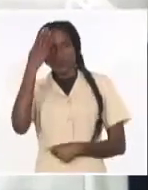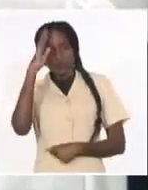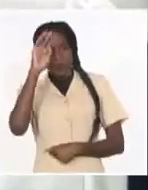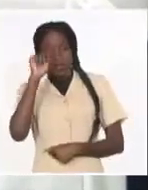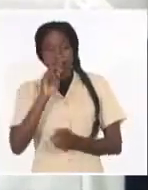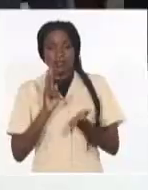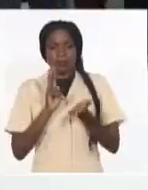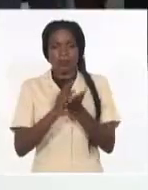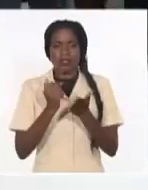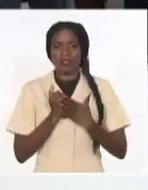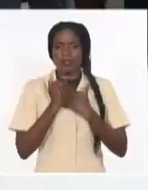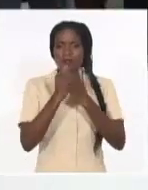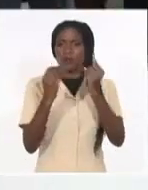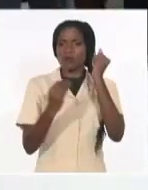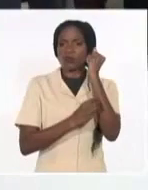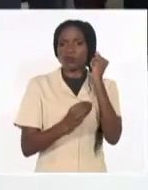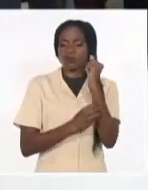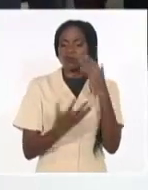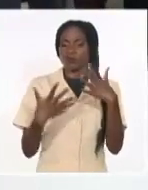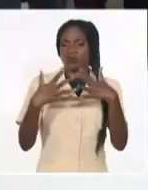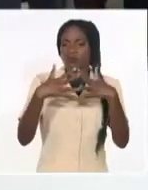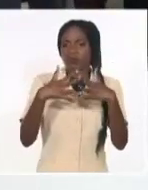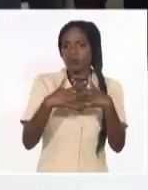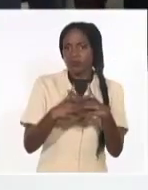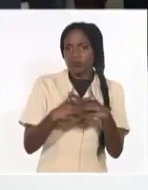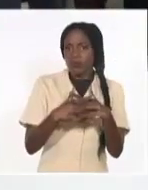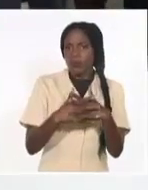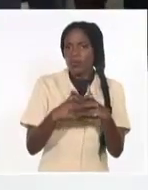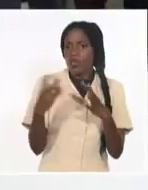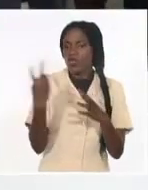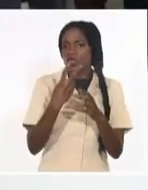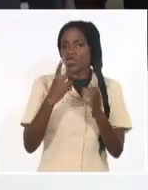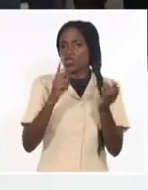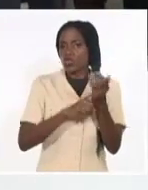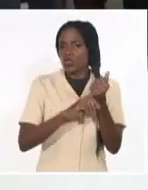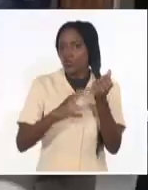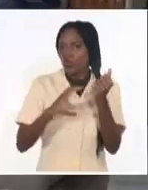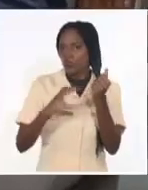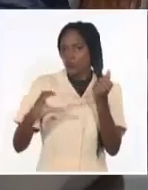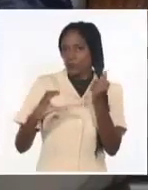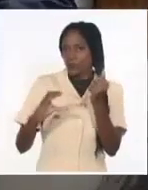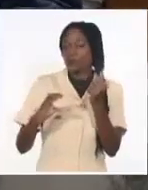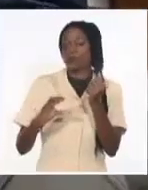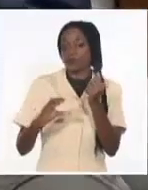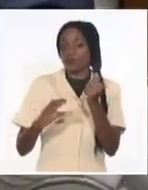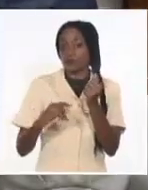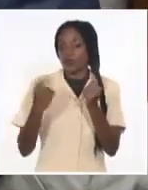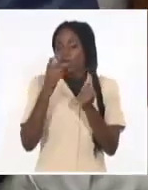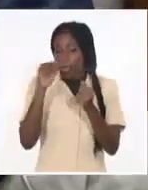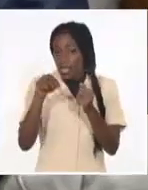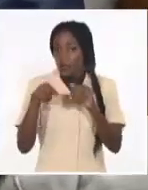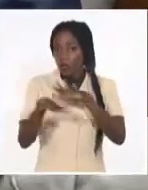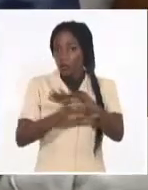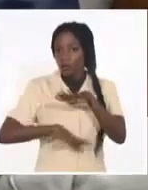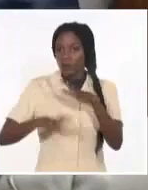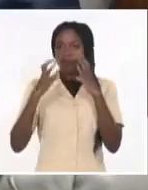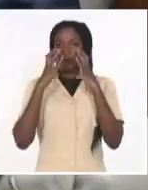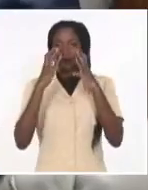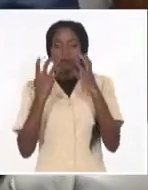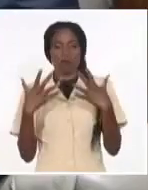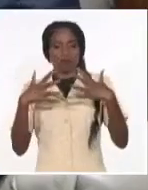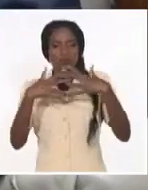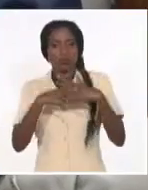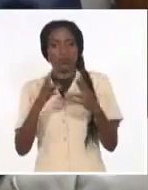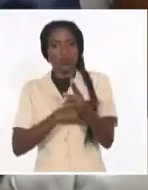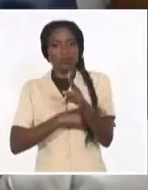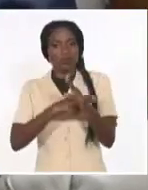ayuda también a fortalecer nuestras relaciones interpartidistas. Y esas relaciones interpartidistas son la base de esa importante relación